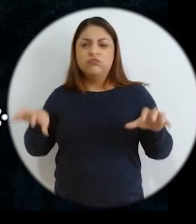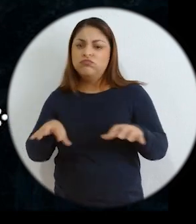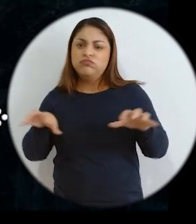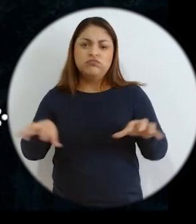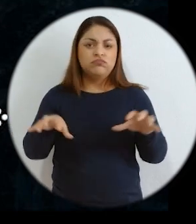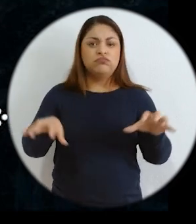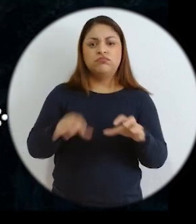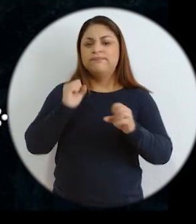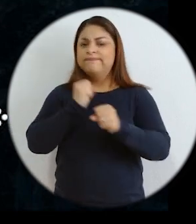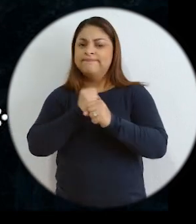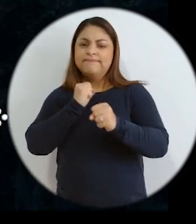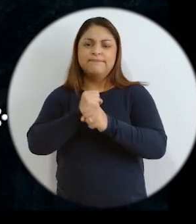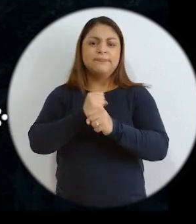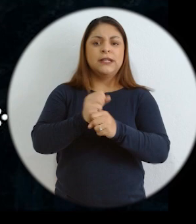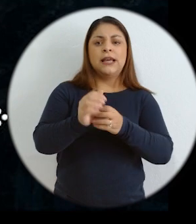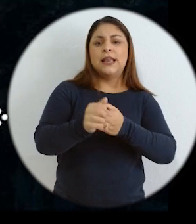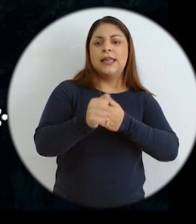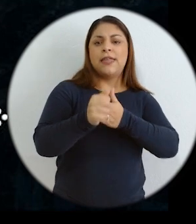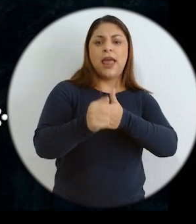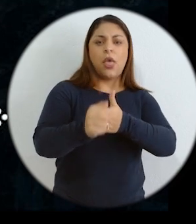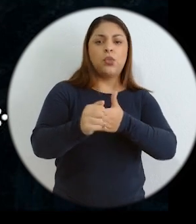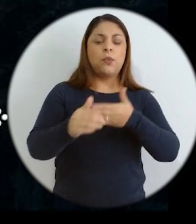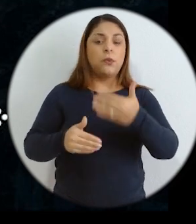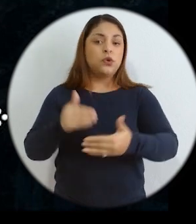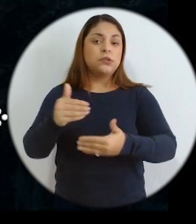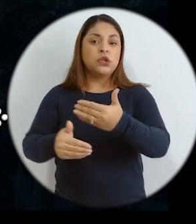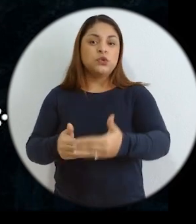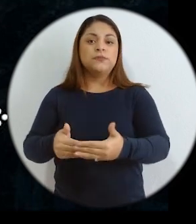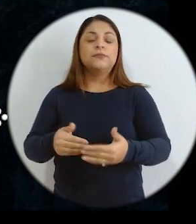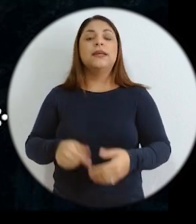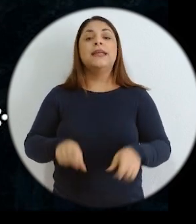del sistema de universidades públicas, muy activa también,